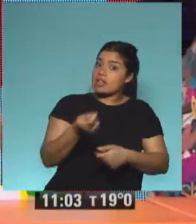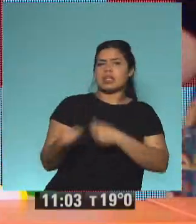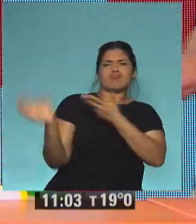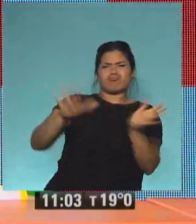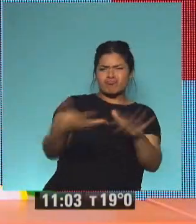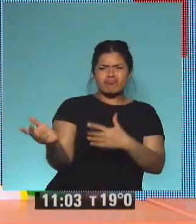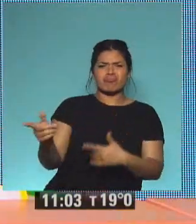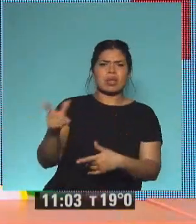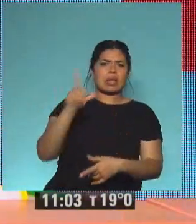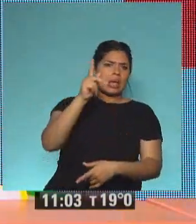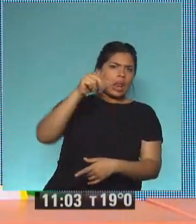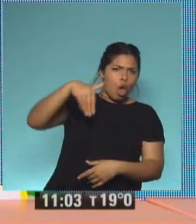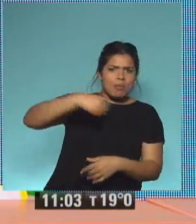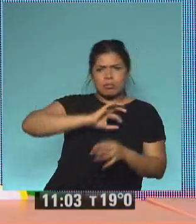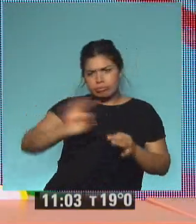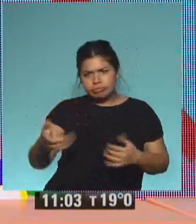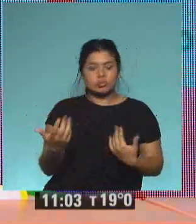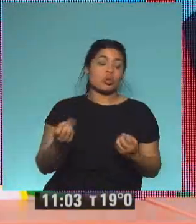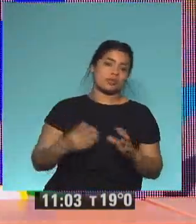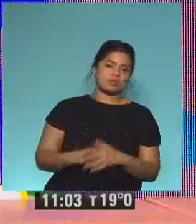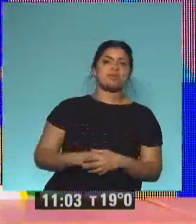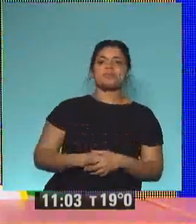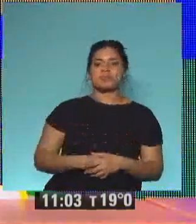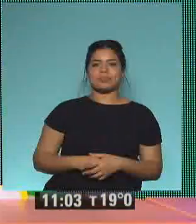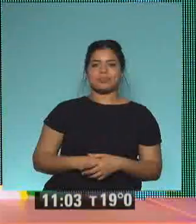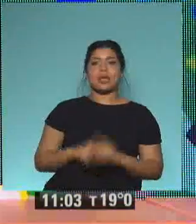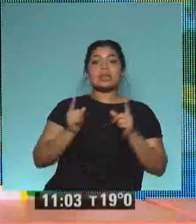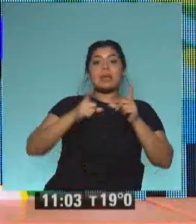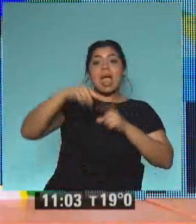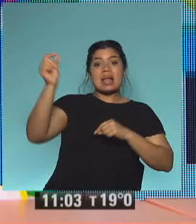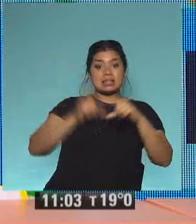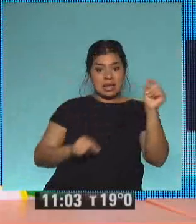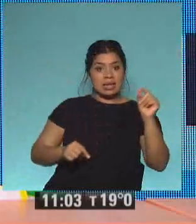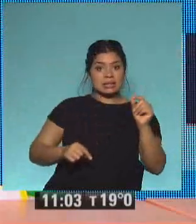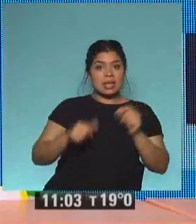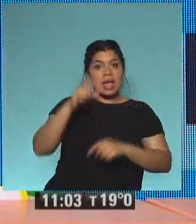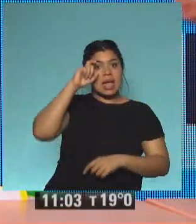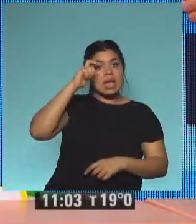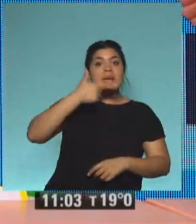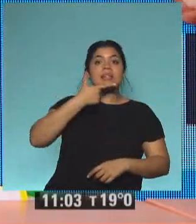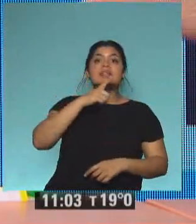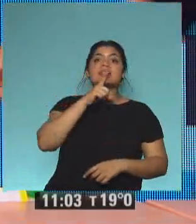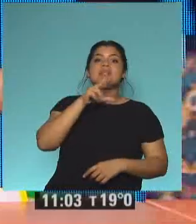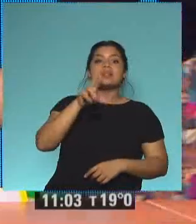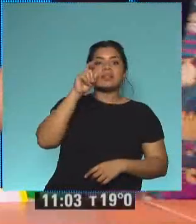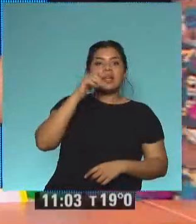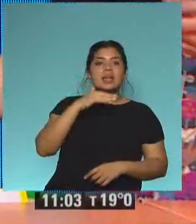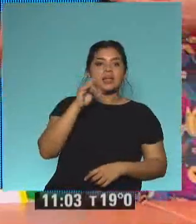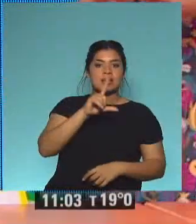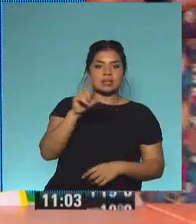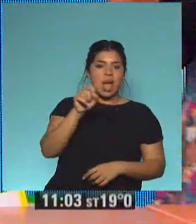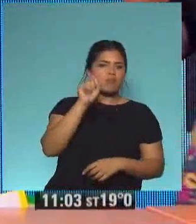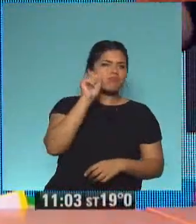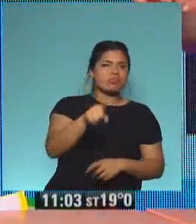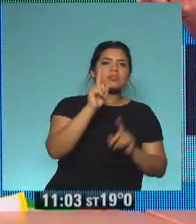Bueno, teníamos la palabra aire. Que aire. Que todo, la palabra estrella de la semana. La palabra estrella la voy a poner arriba de todo. La palabra. ¿Qué sirve el aire? Esta semana hablamos de aire. Voy a